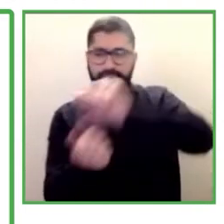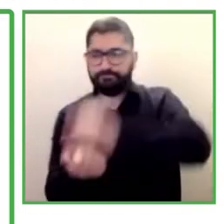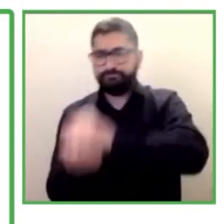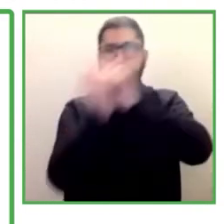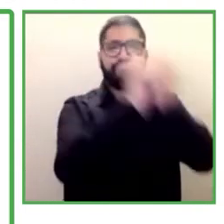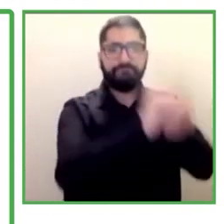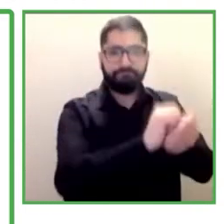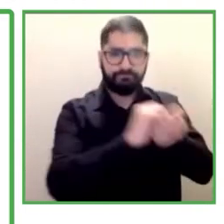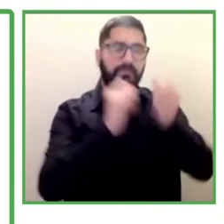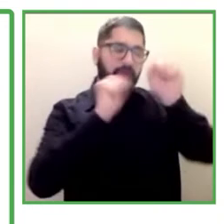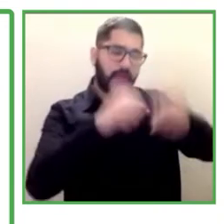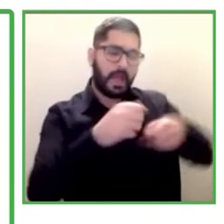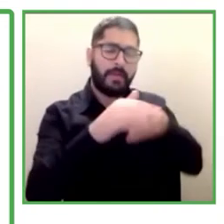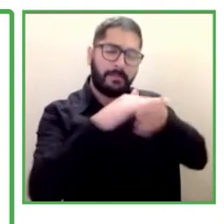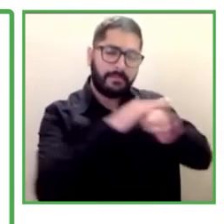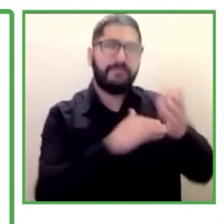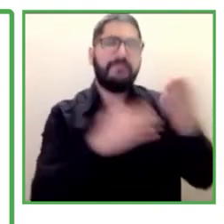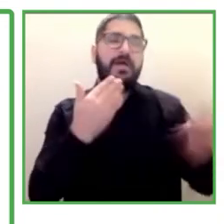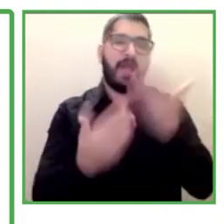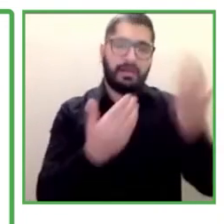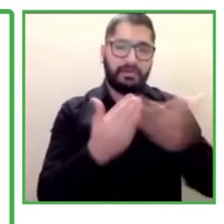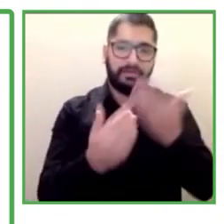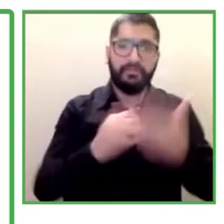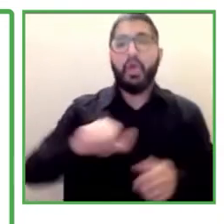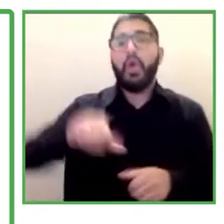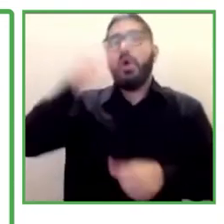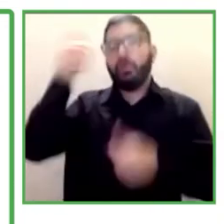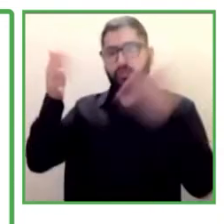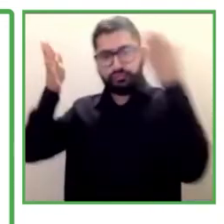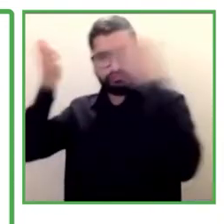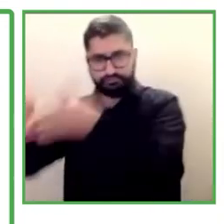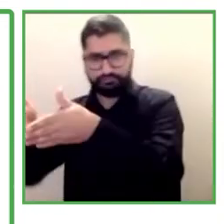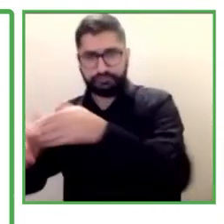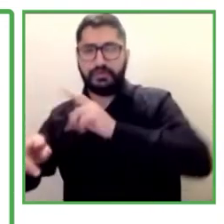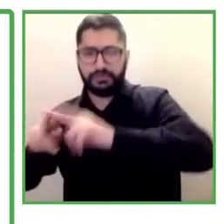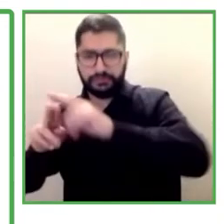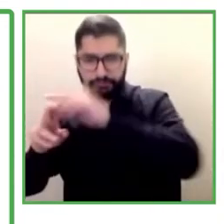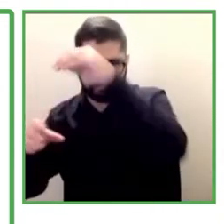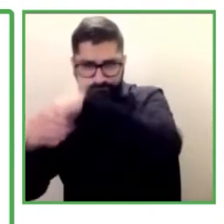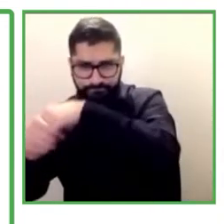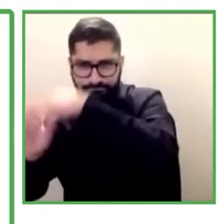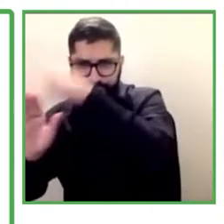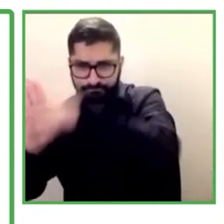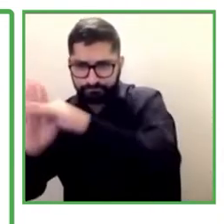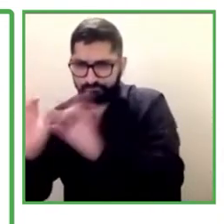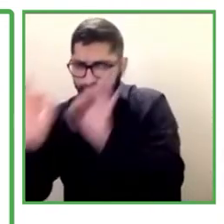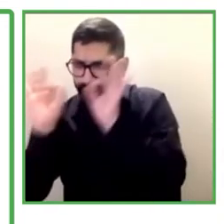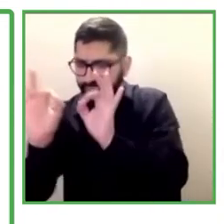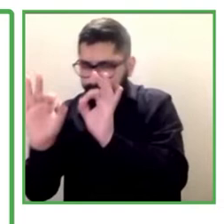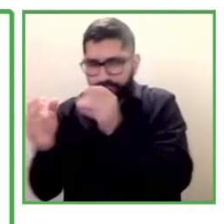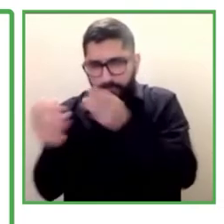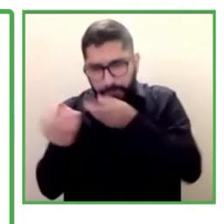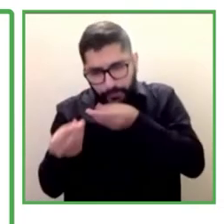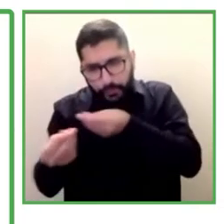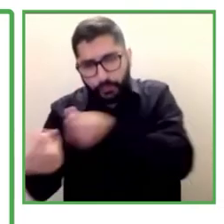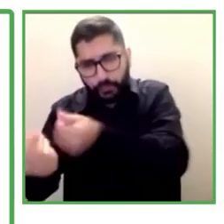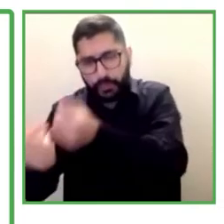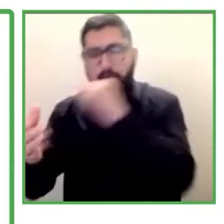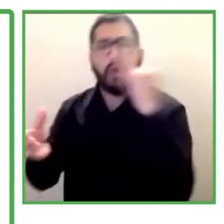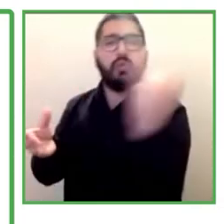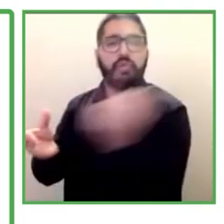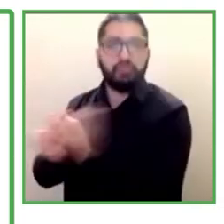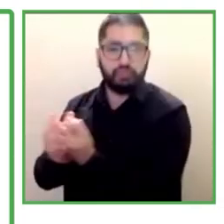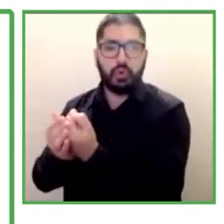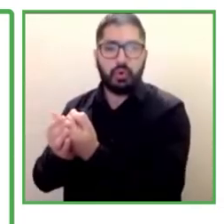Otras cuestiones que llevamos a cabo dentro de Plena Inclusión y que ya están fuera de la colaboración estricta con el Ministerio